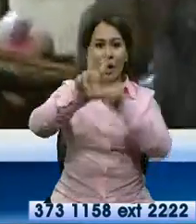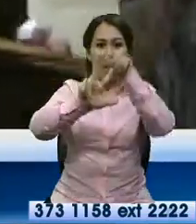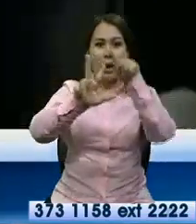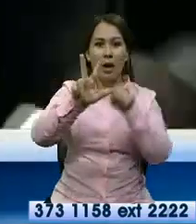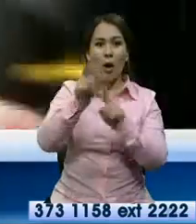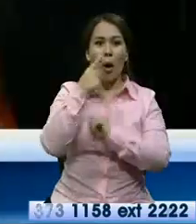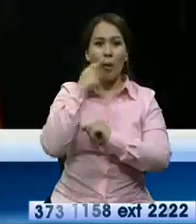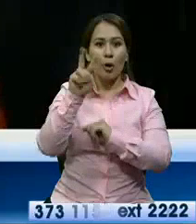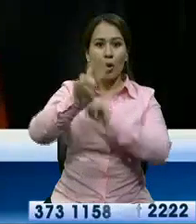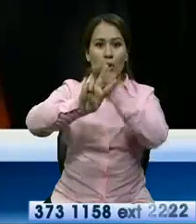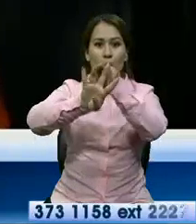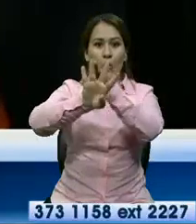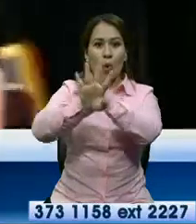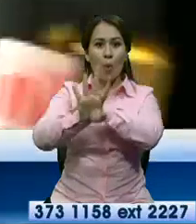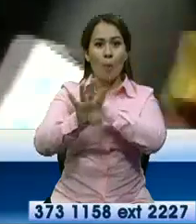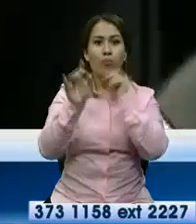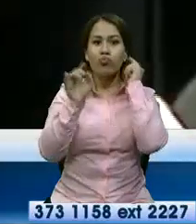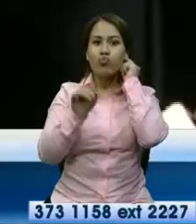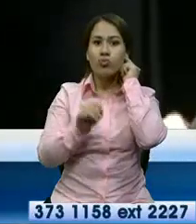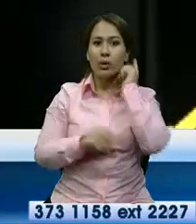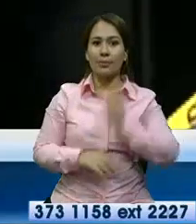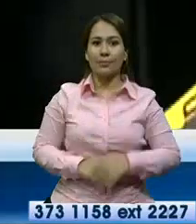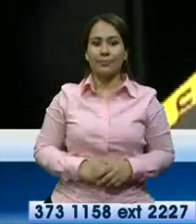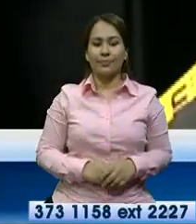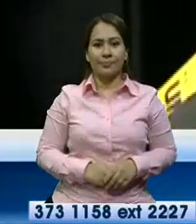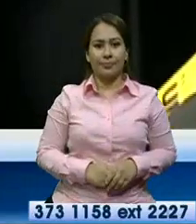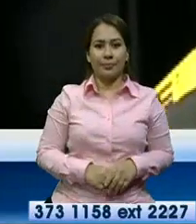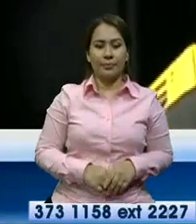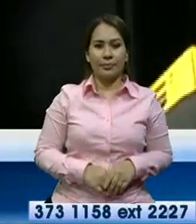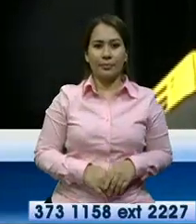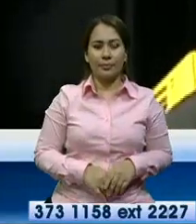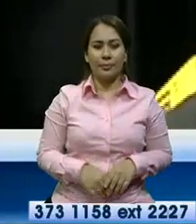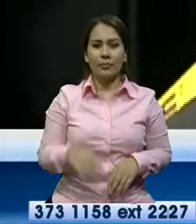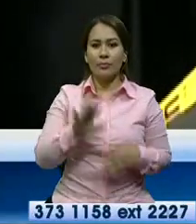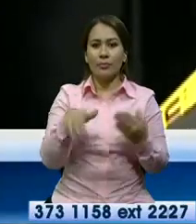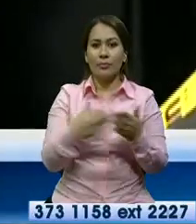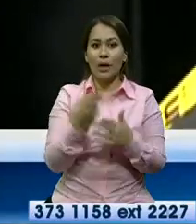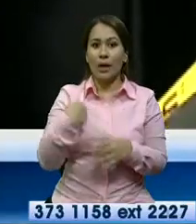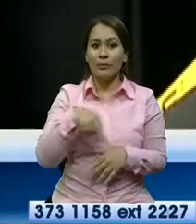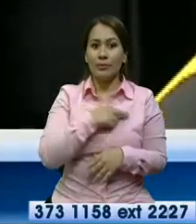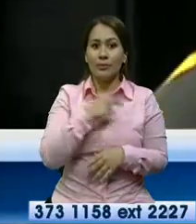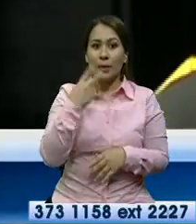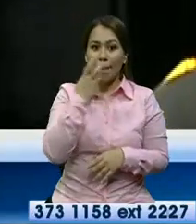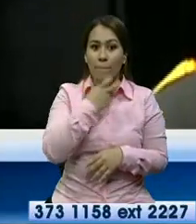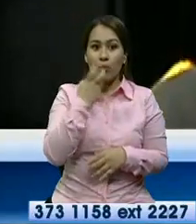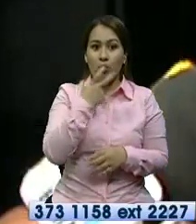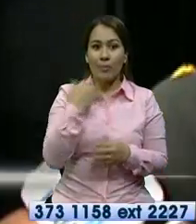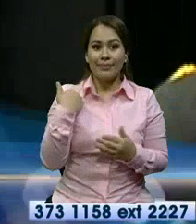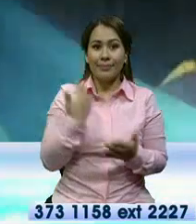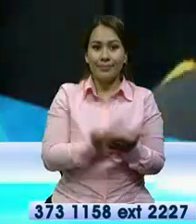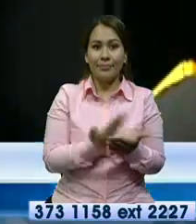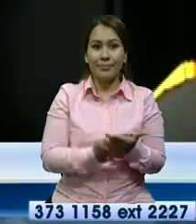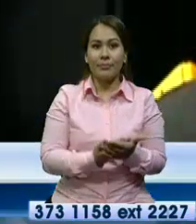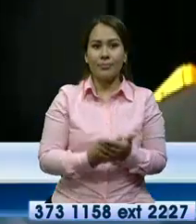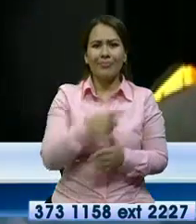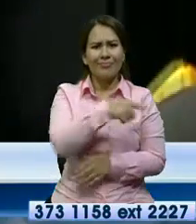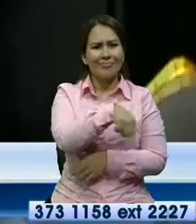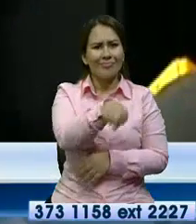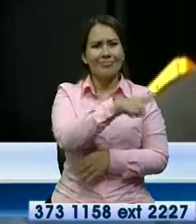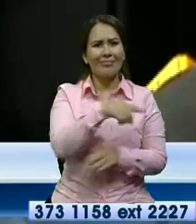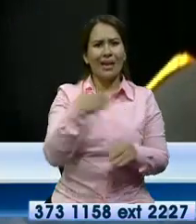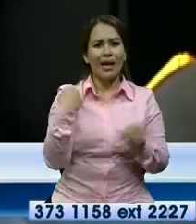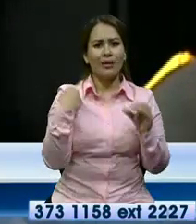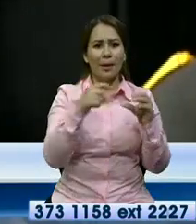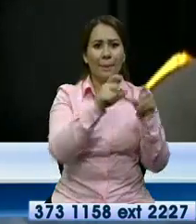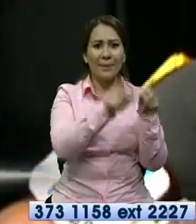2 mujeres. Sería el delito. Hasta el momento, bueno, los elementos que se tiene, sería de lo que es la delincuencia organizada